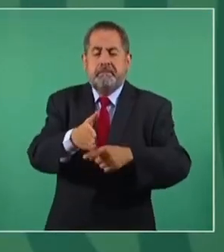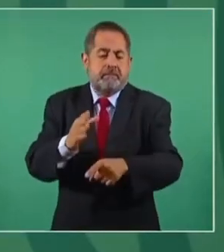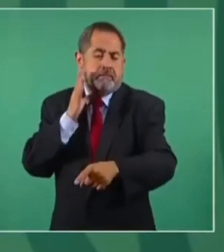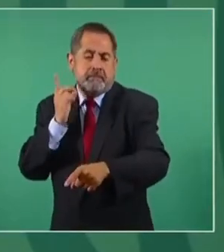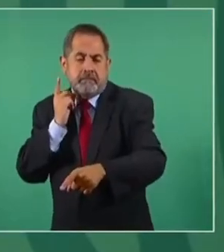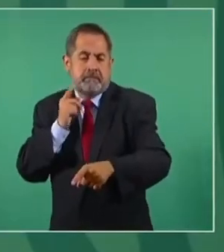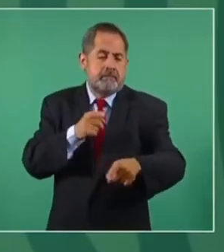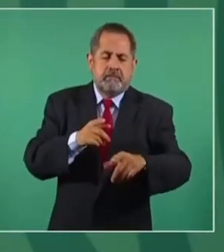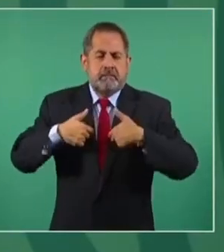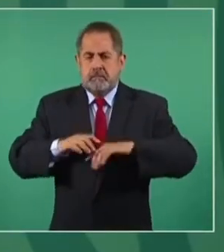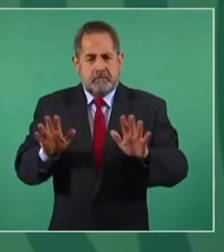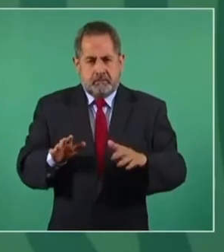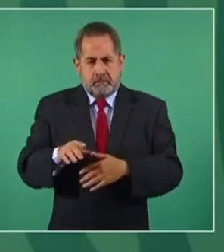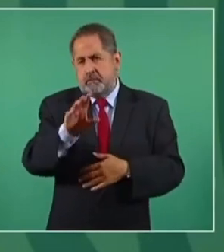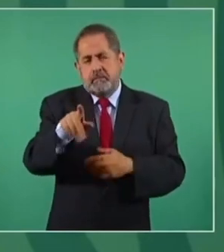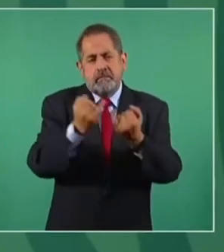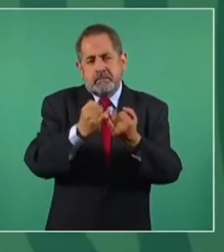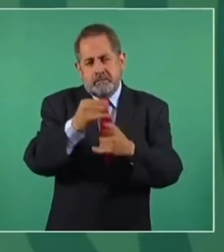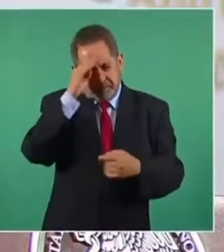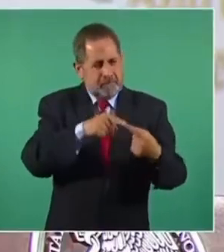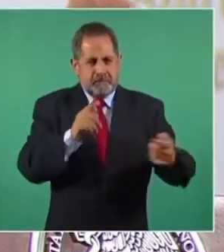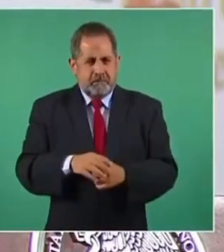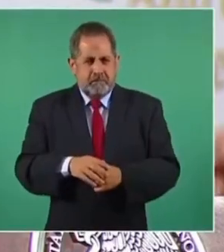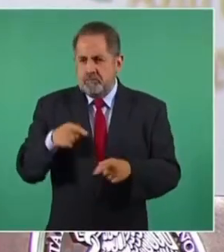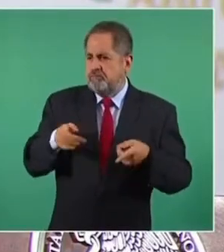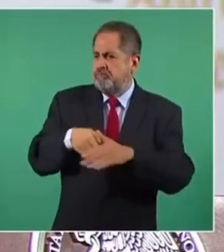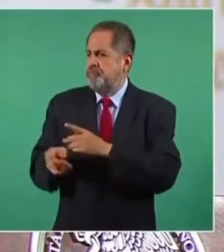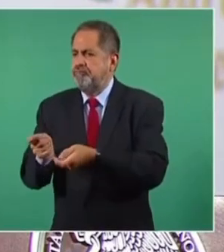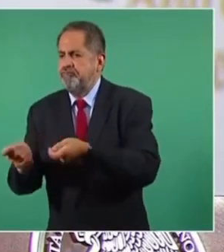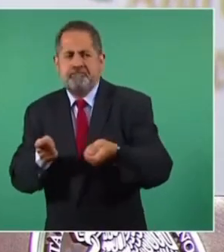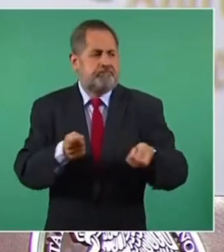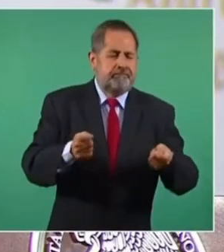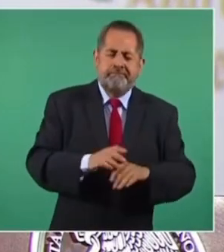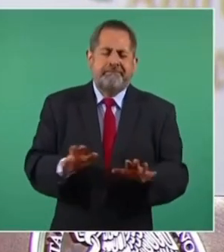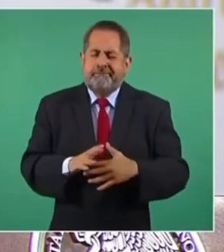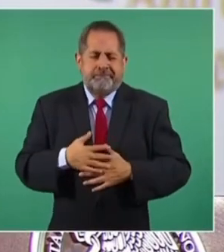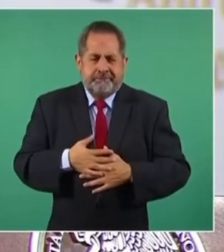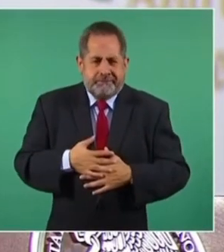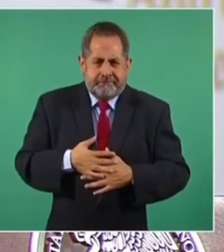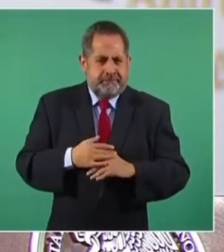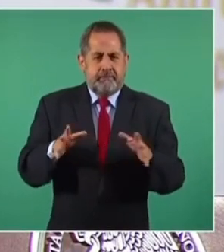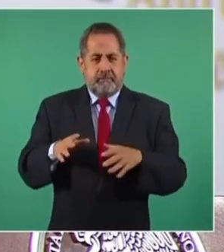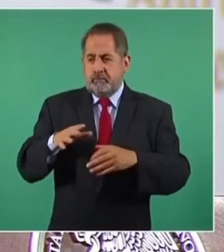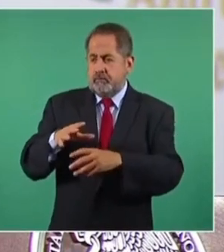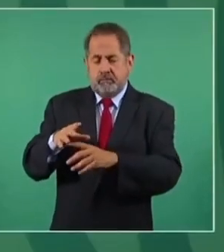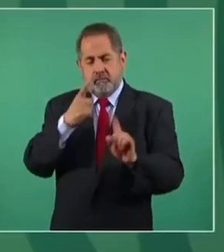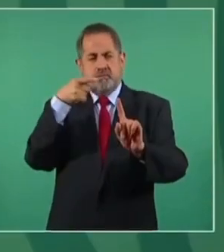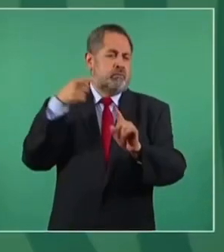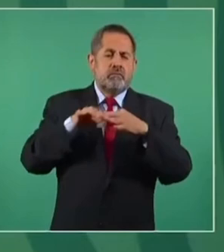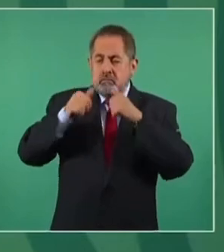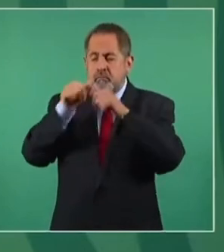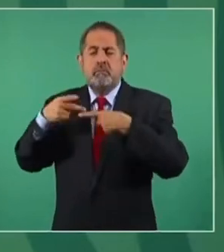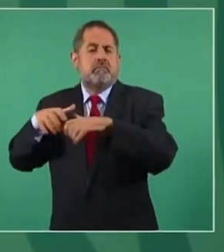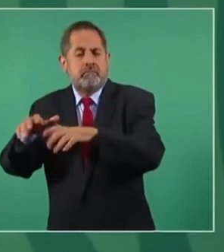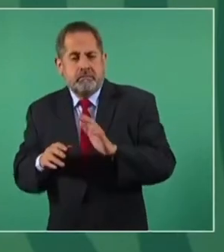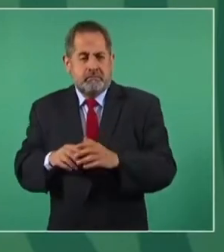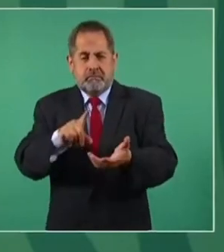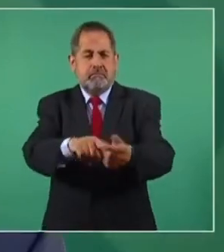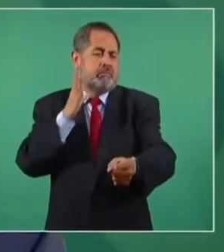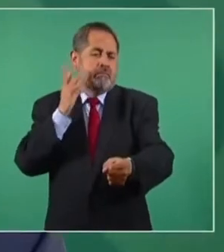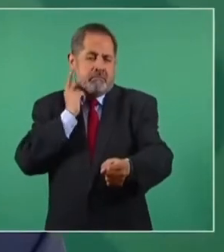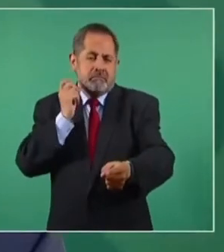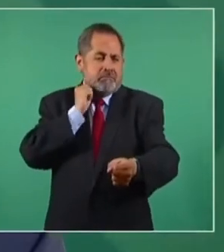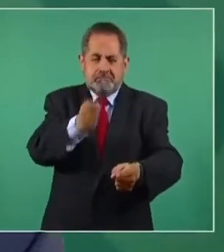es como piensan mis adversarios, pues que estoy metido en todos. Pues no podría atender lo fundamental. Yo no sé qué pasa en la